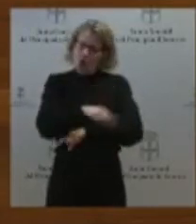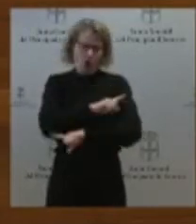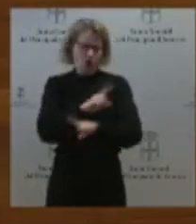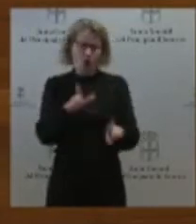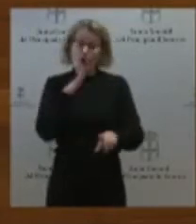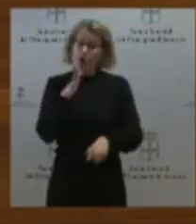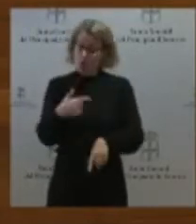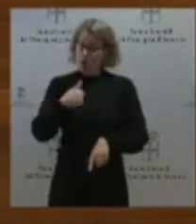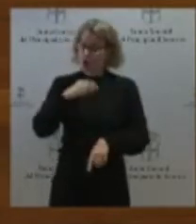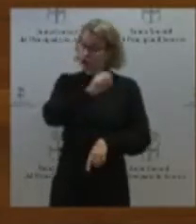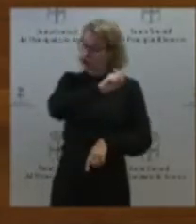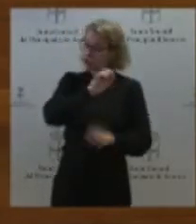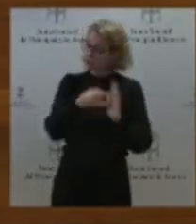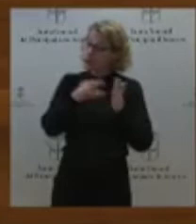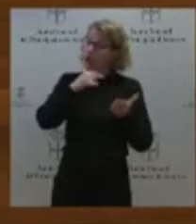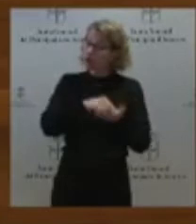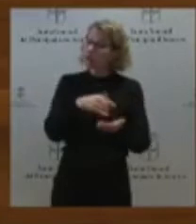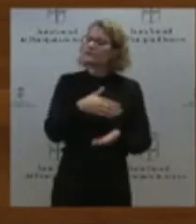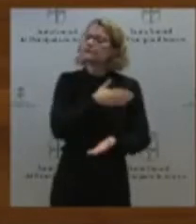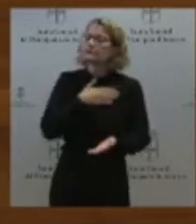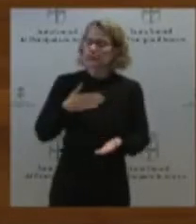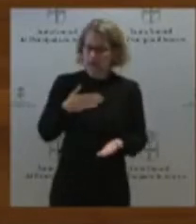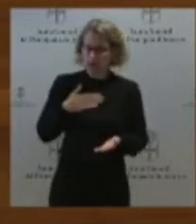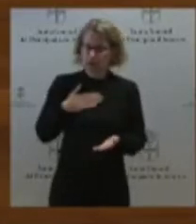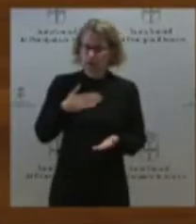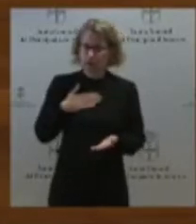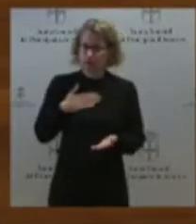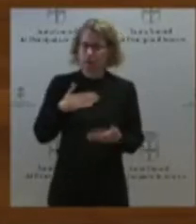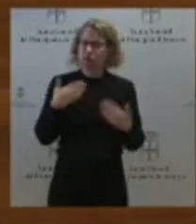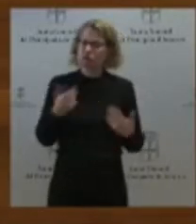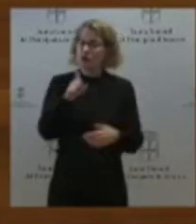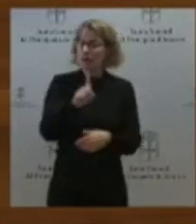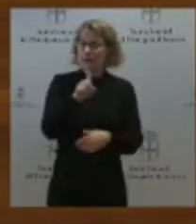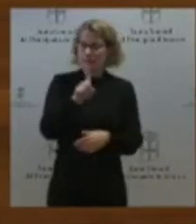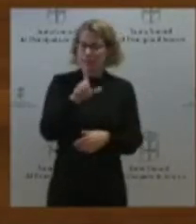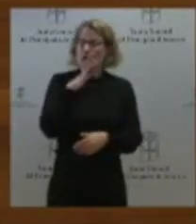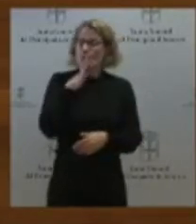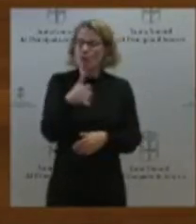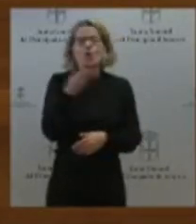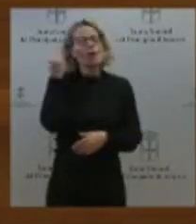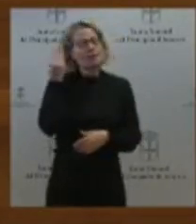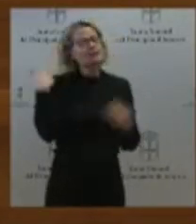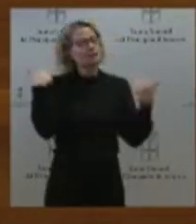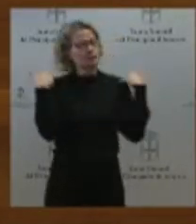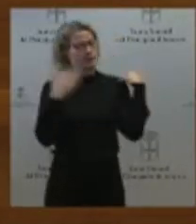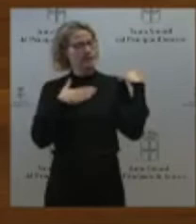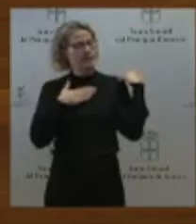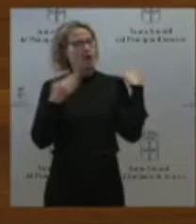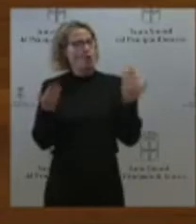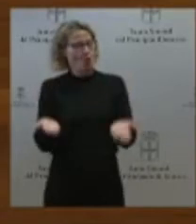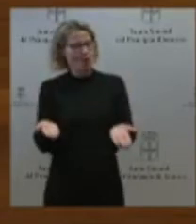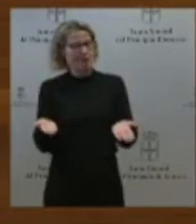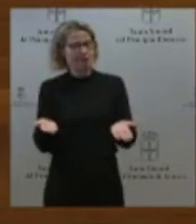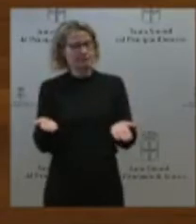soluciones. En primer lugar, porque creo que mi responsabilidad a título personal es contribuir a que triunfe la música sobre el